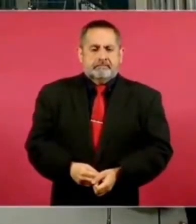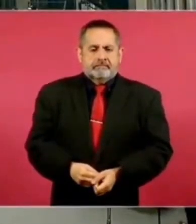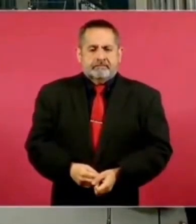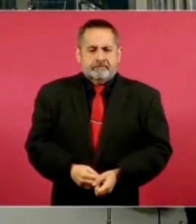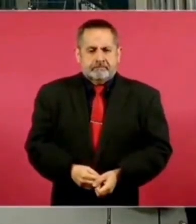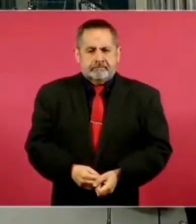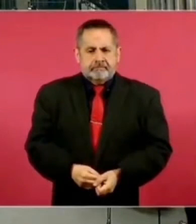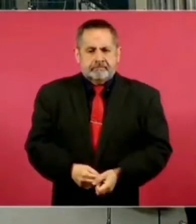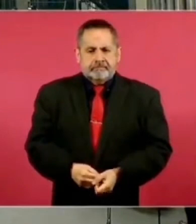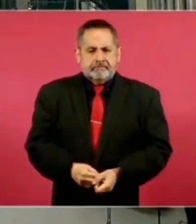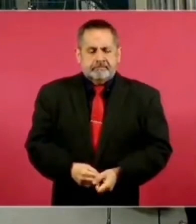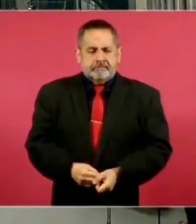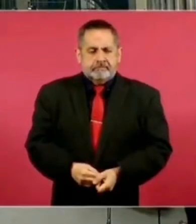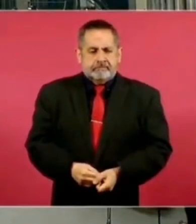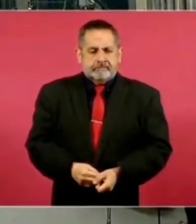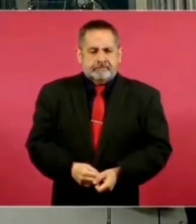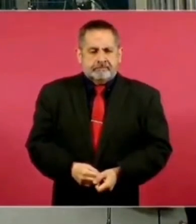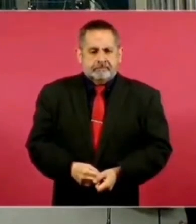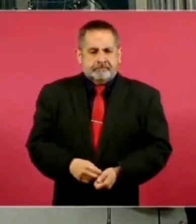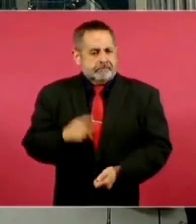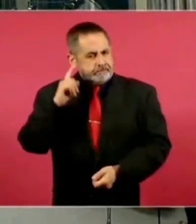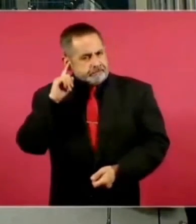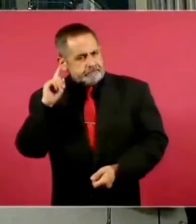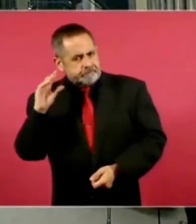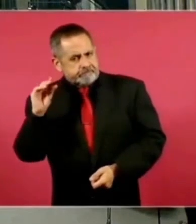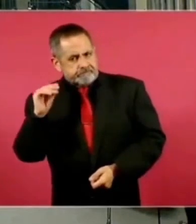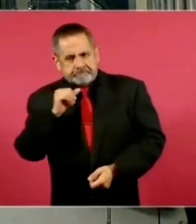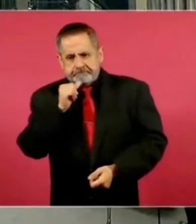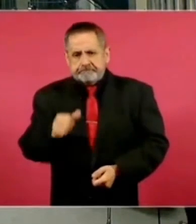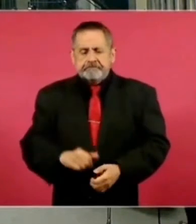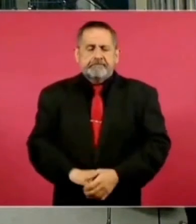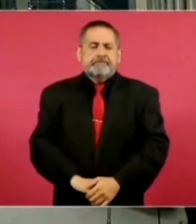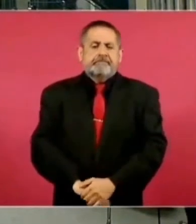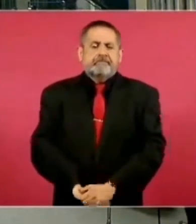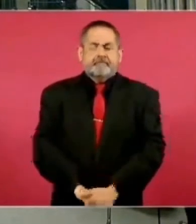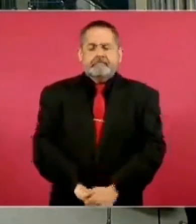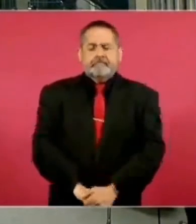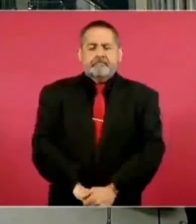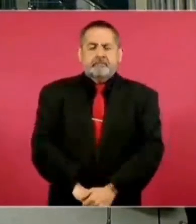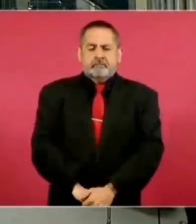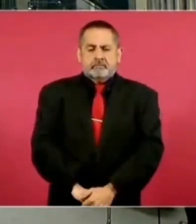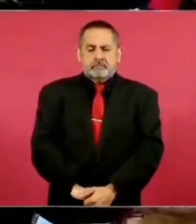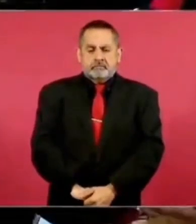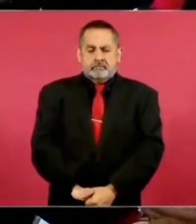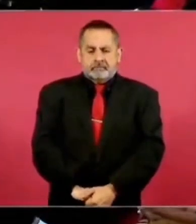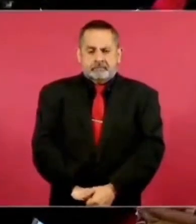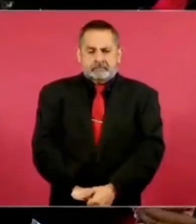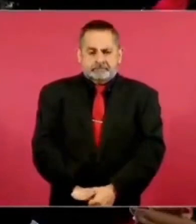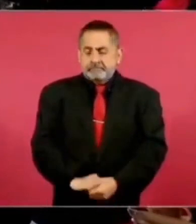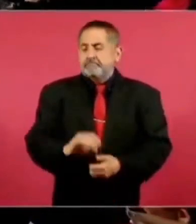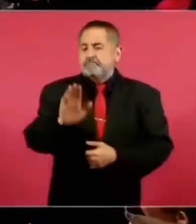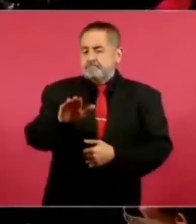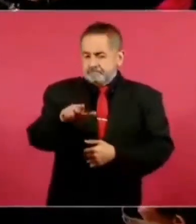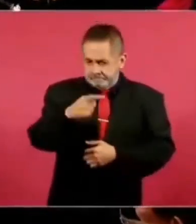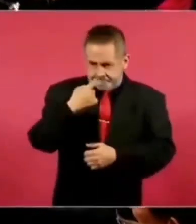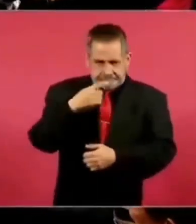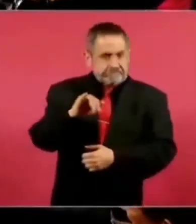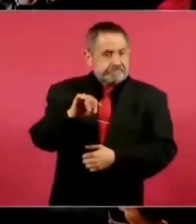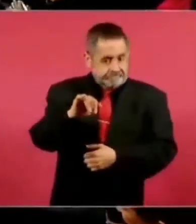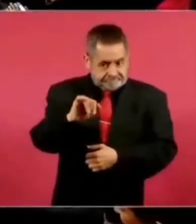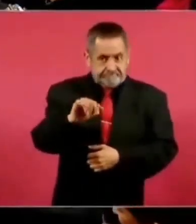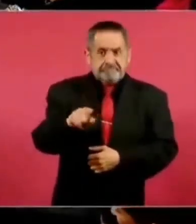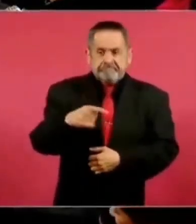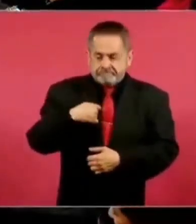Pues el índice de AMLO le dicen, no sé si ya le puso un nombre o índice de bienestar o alguna situación así. Ah, sí, estamos trabajando en